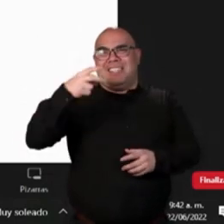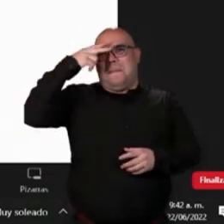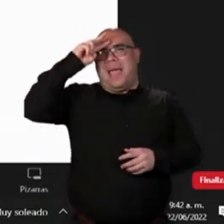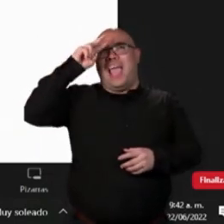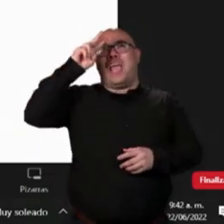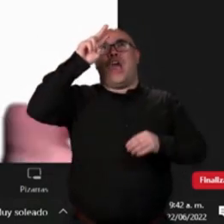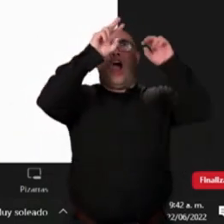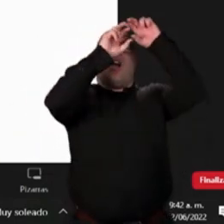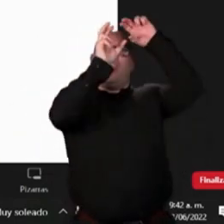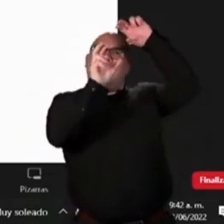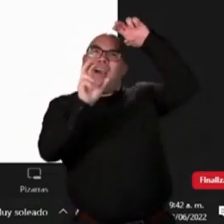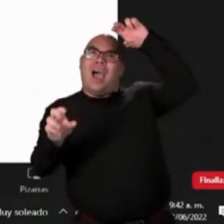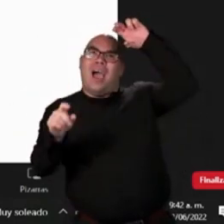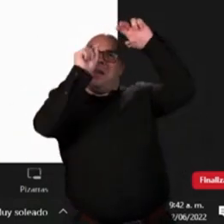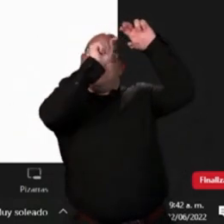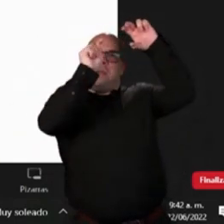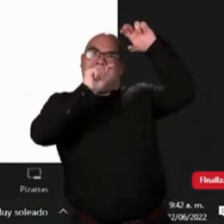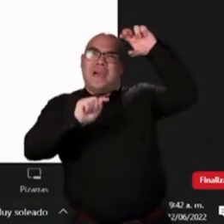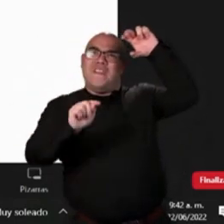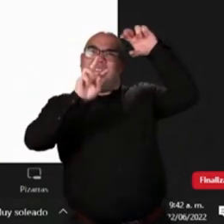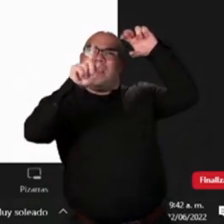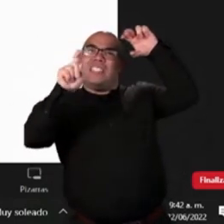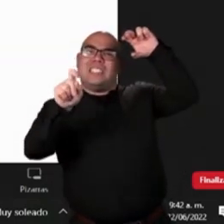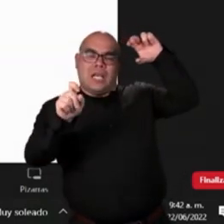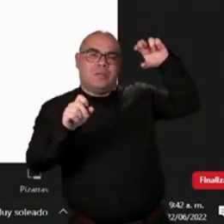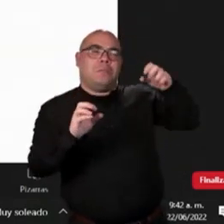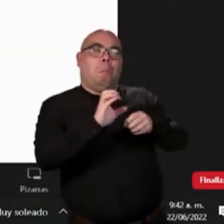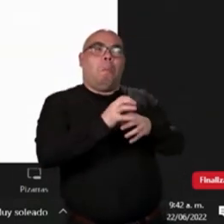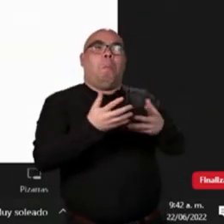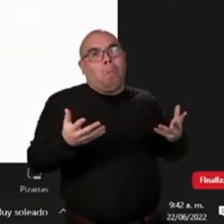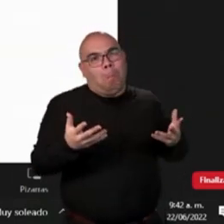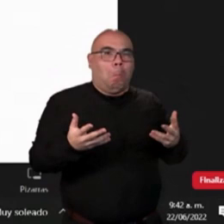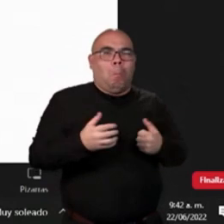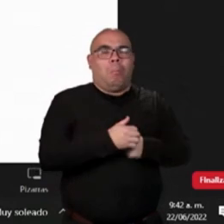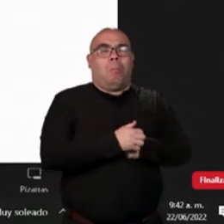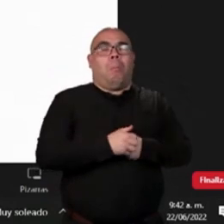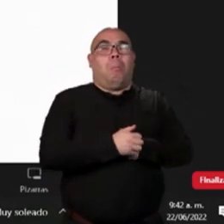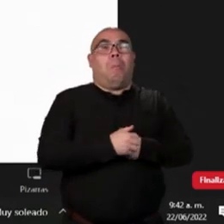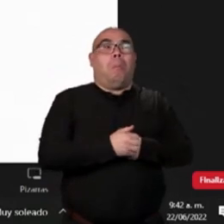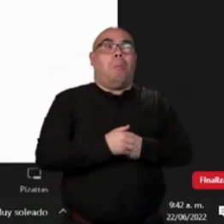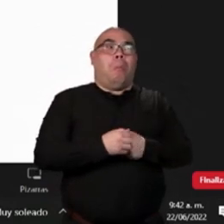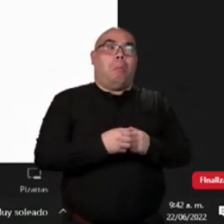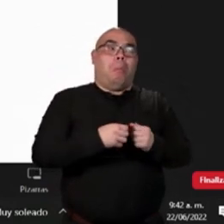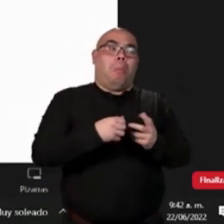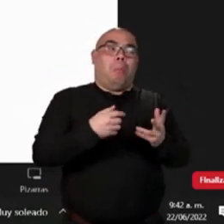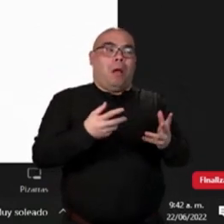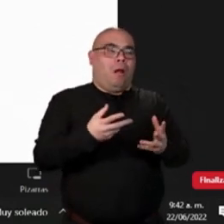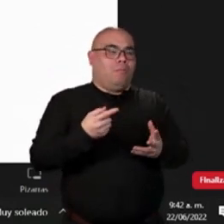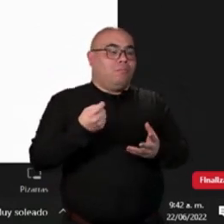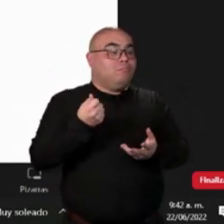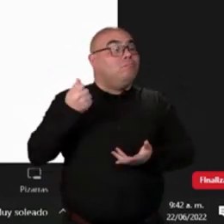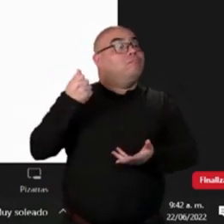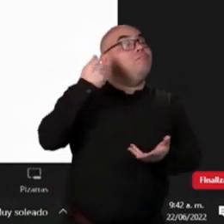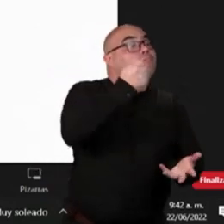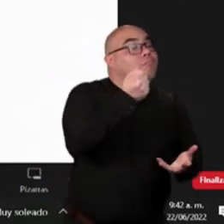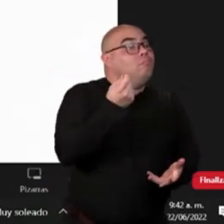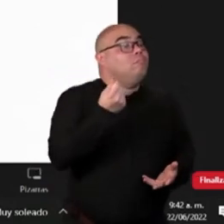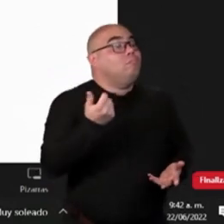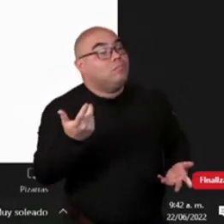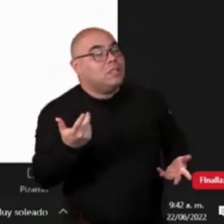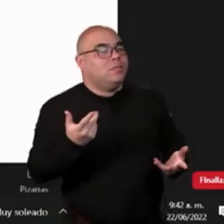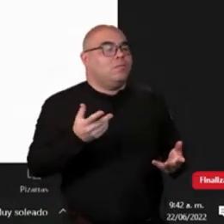a ellos, después de una evaluación por pares, fondos para que lleven a cabo su proyecto en un periodo de 18